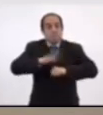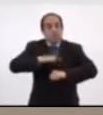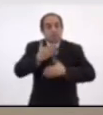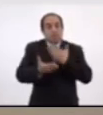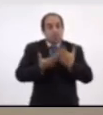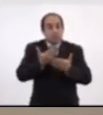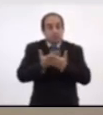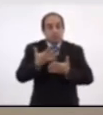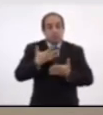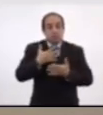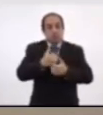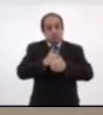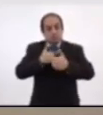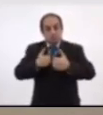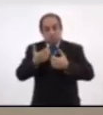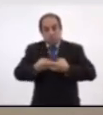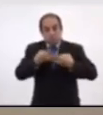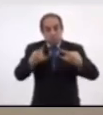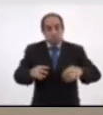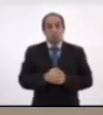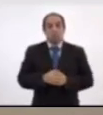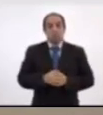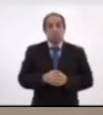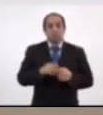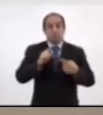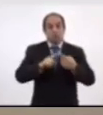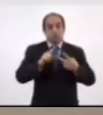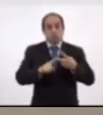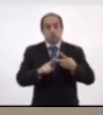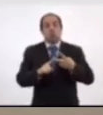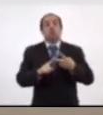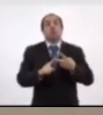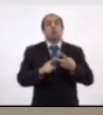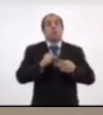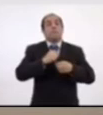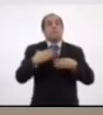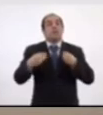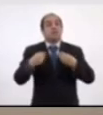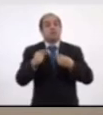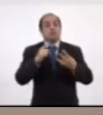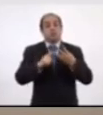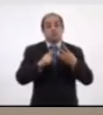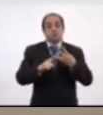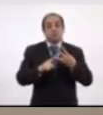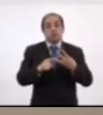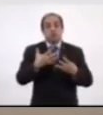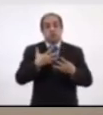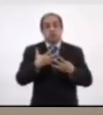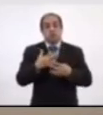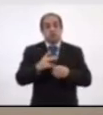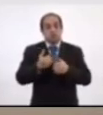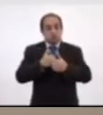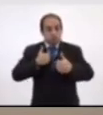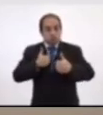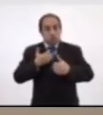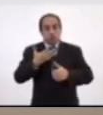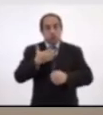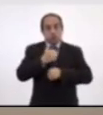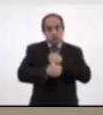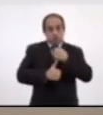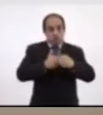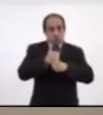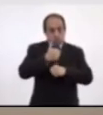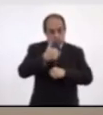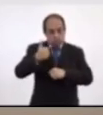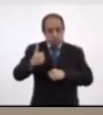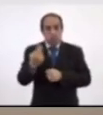por un rezago histórico, más el de la pandemia, más la demanda que tenemos regularmente año con año. Necesariamente teníamos que